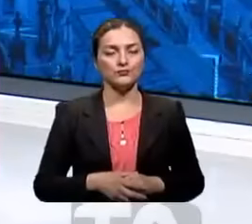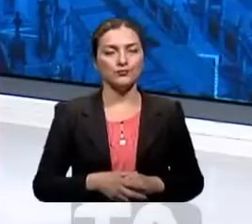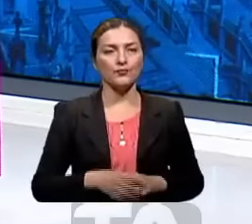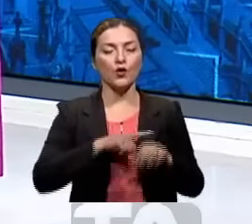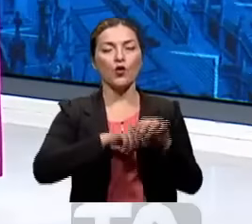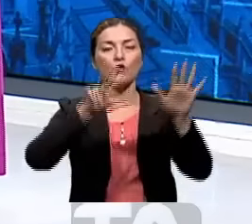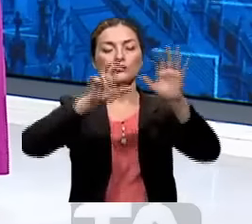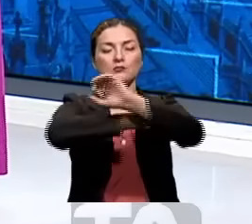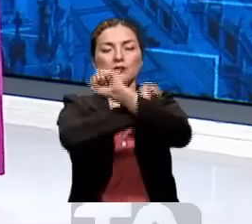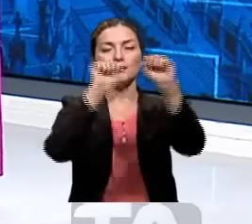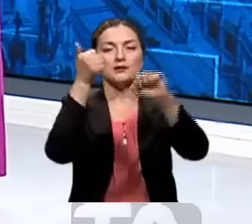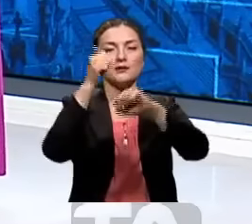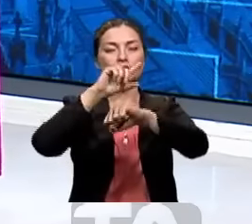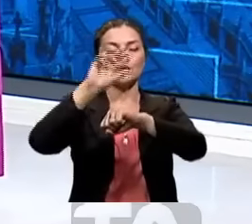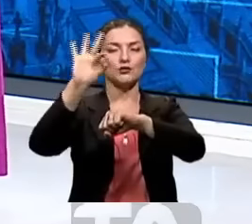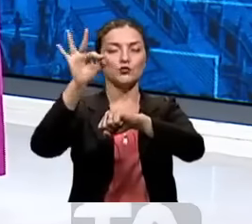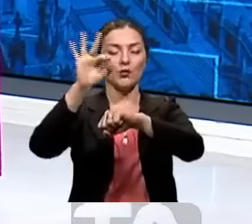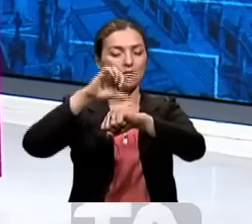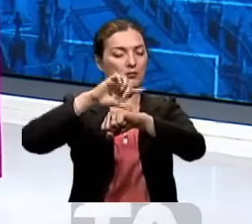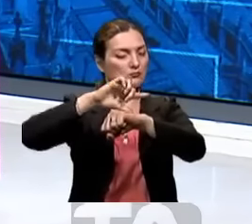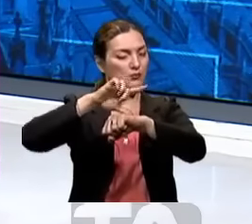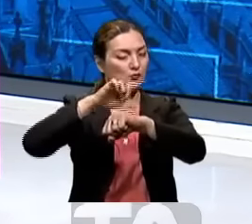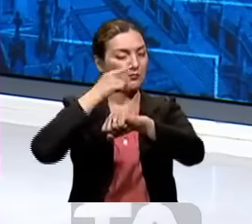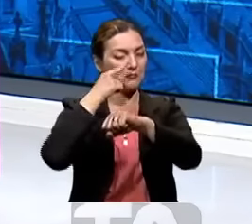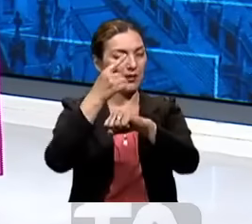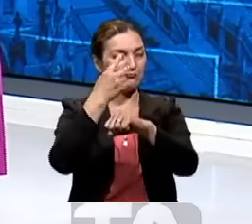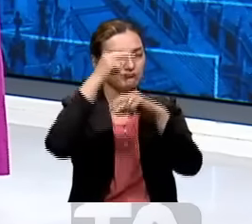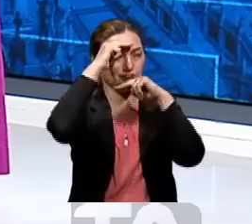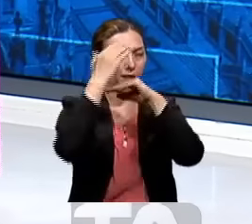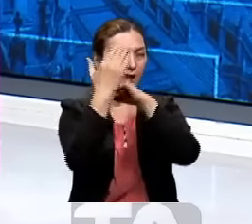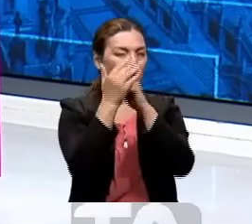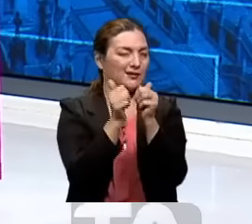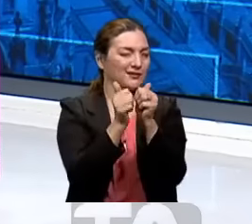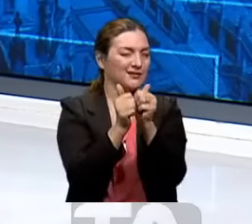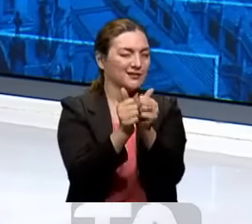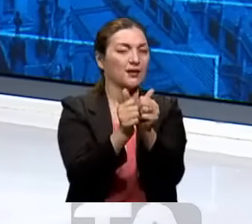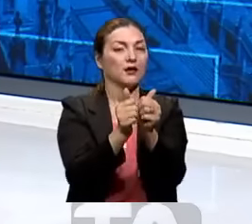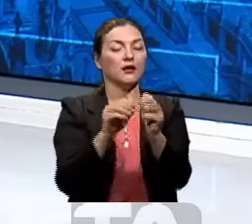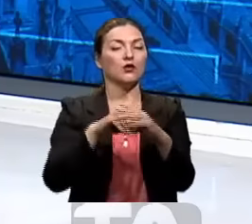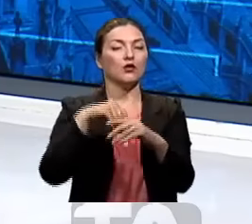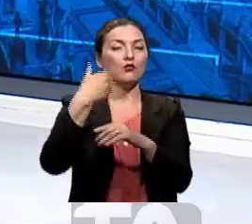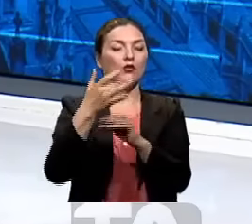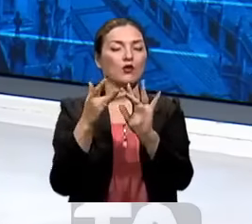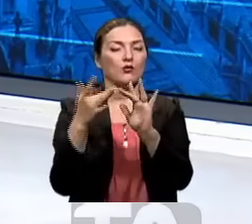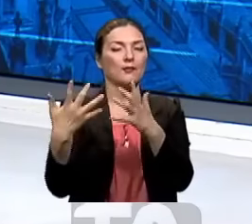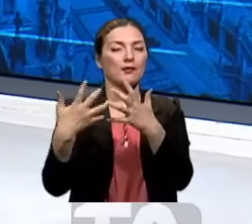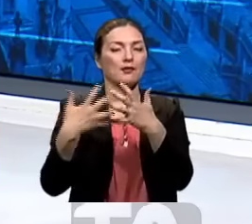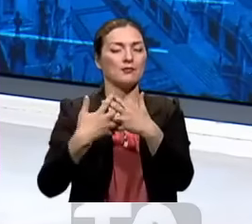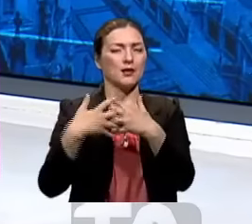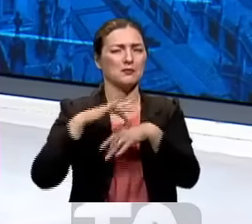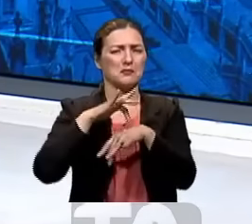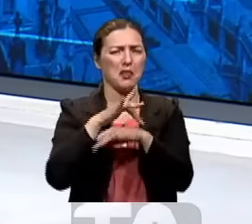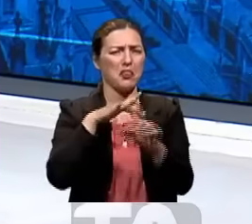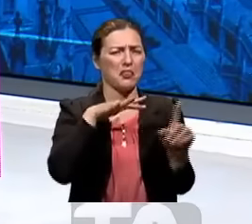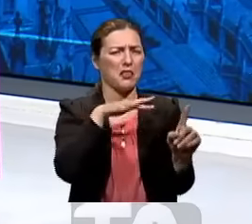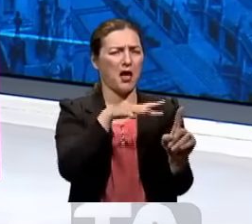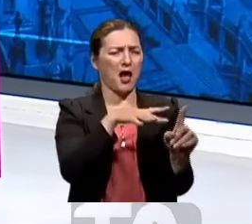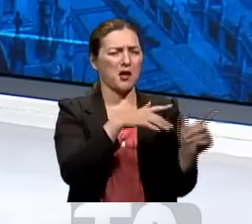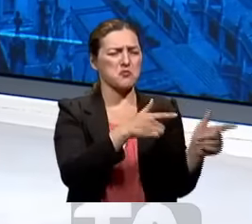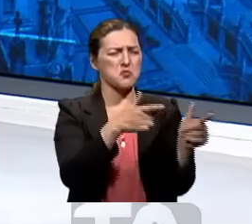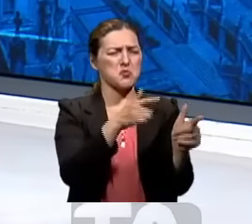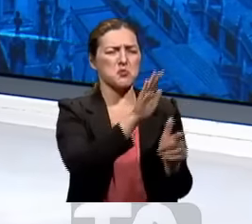Ocho de la mañana con 19 minutos. Seguimos juntos y nos vamos a exteriores. Y es que en horas de la madrugada ocurrió un ataque armado hacia